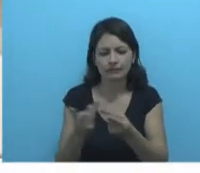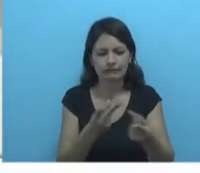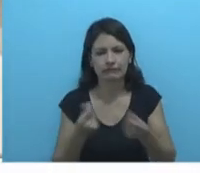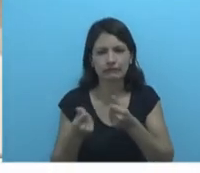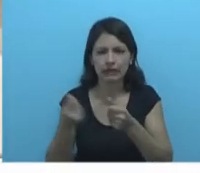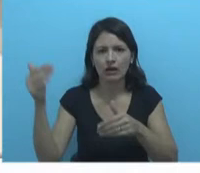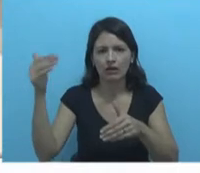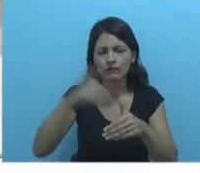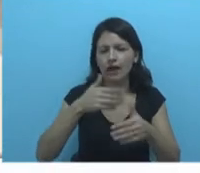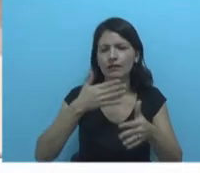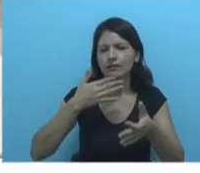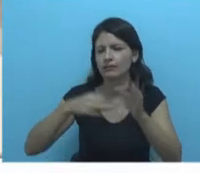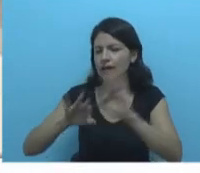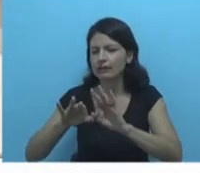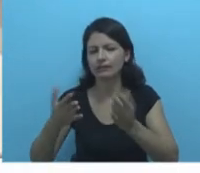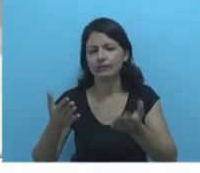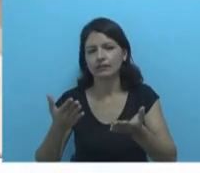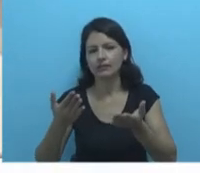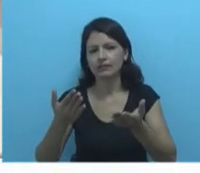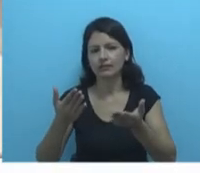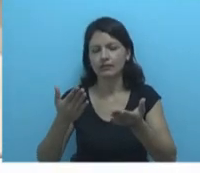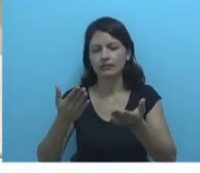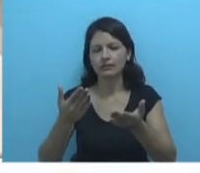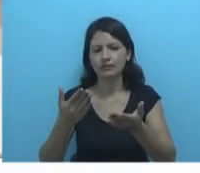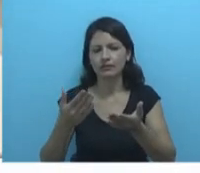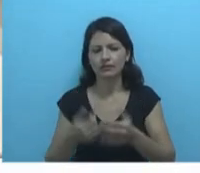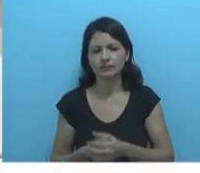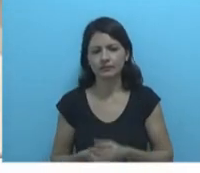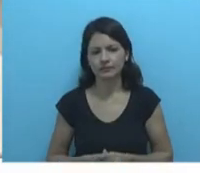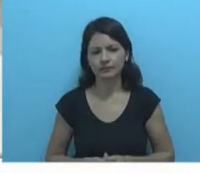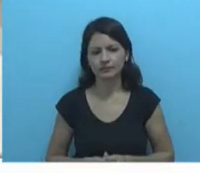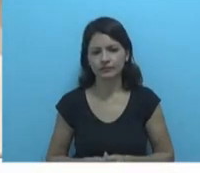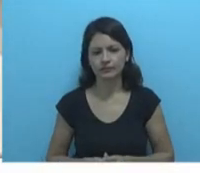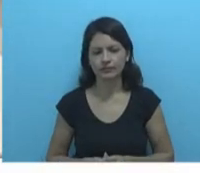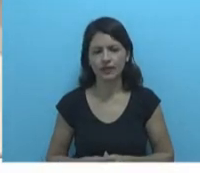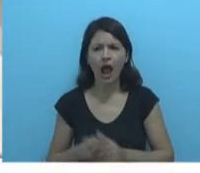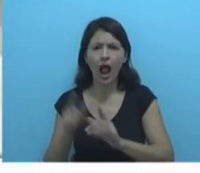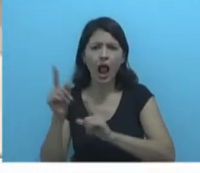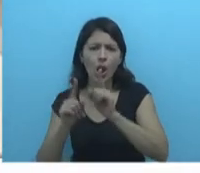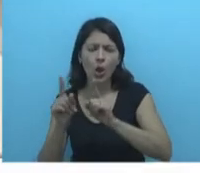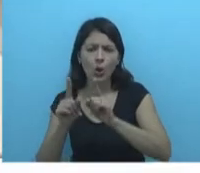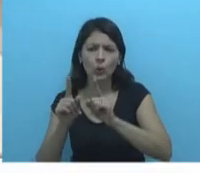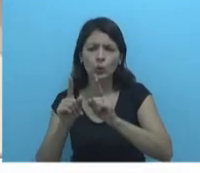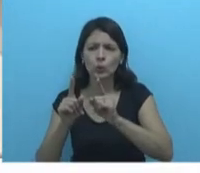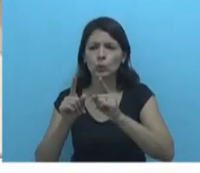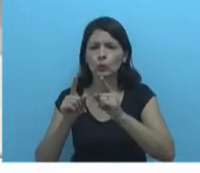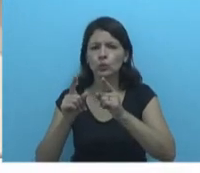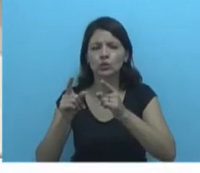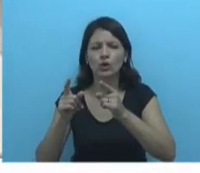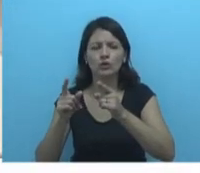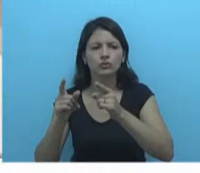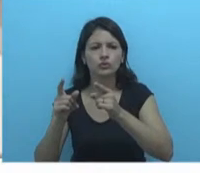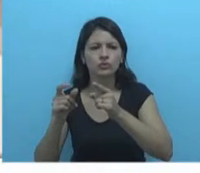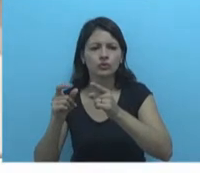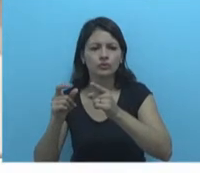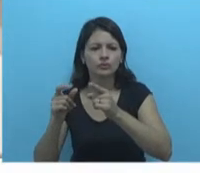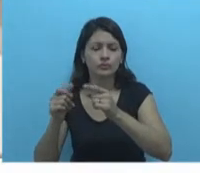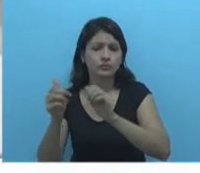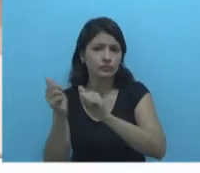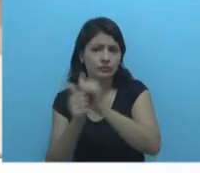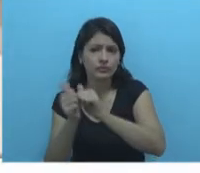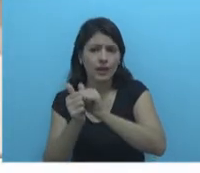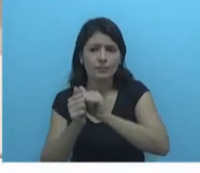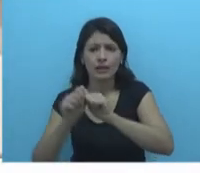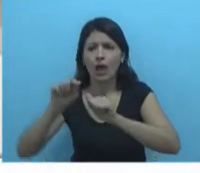la exportación de carnes y vamos a perder seguramente algunos mercados que van a ser ganados por nuestros